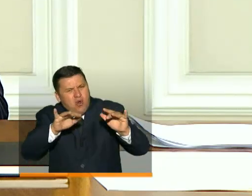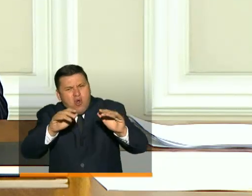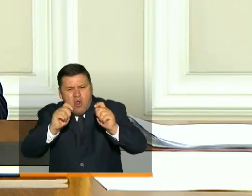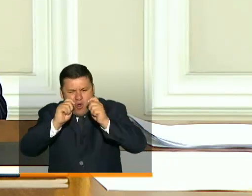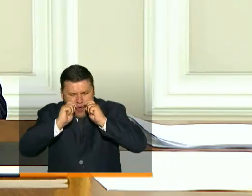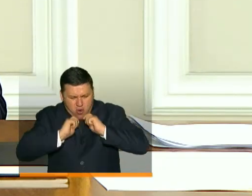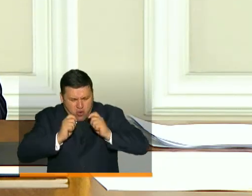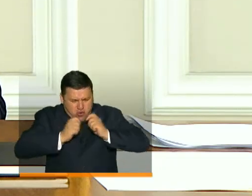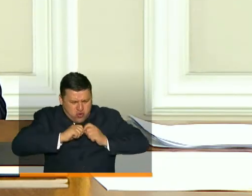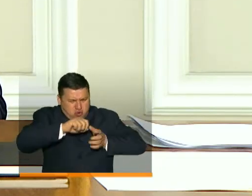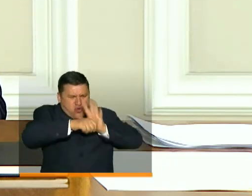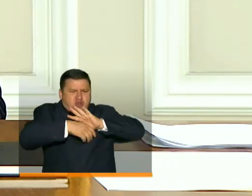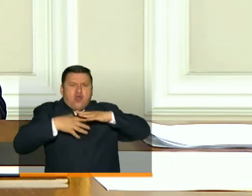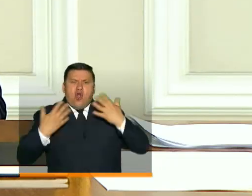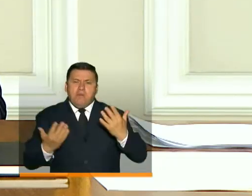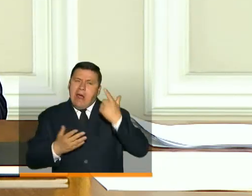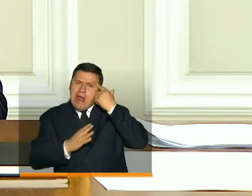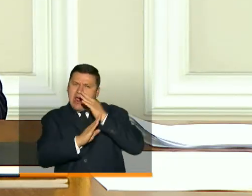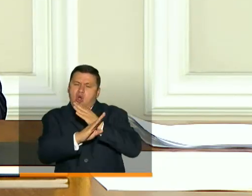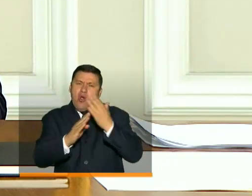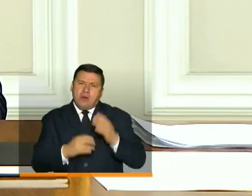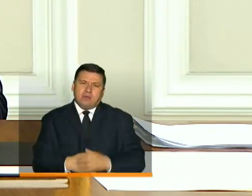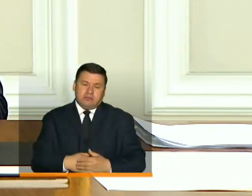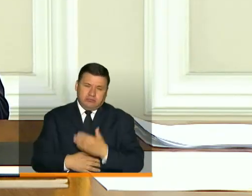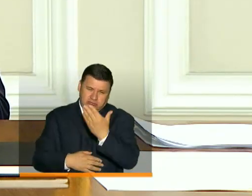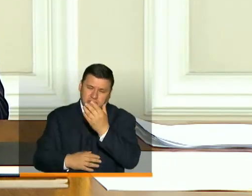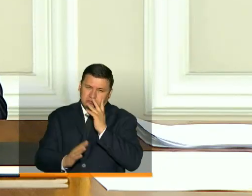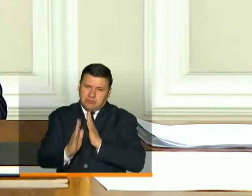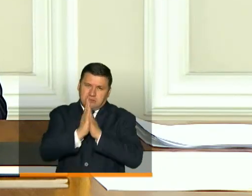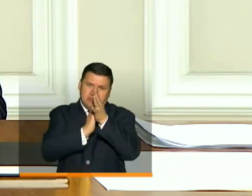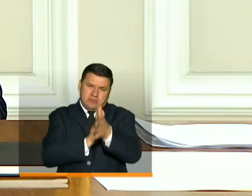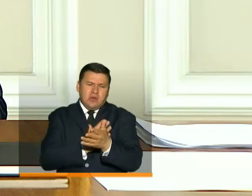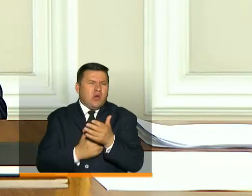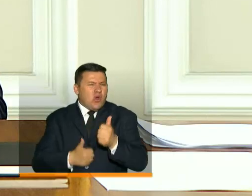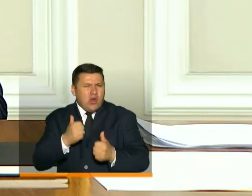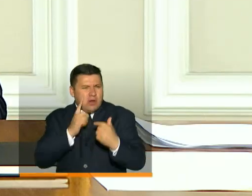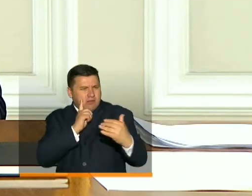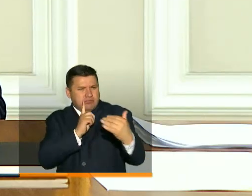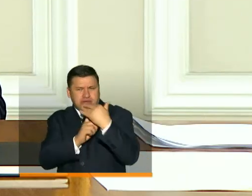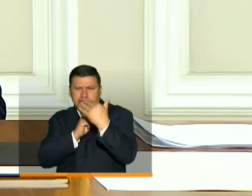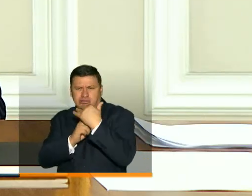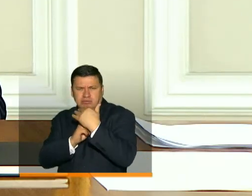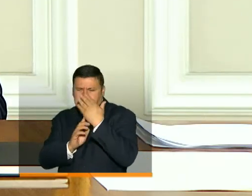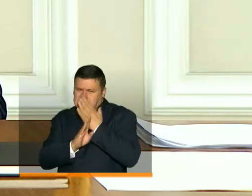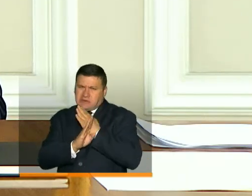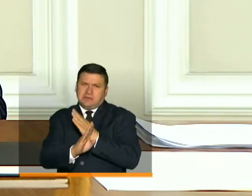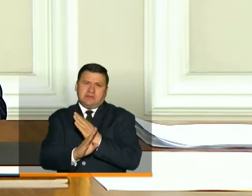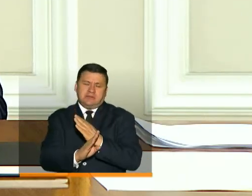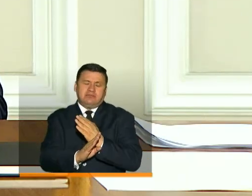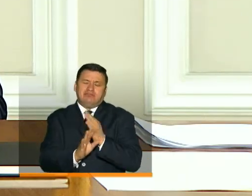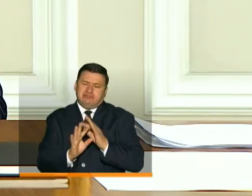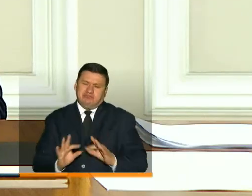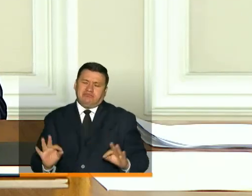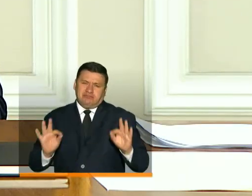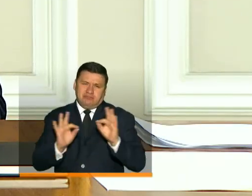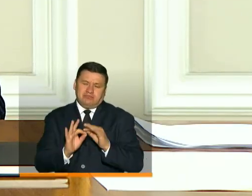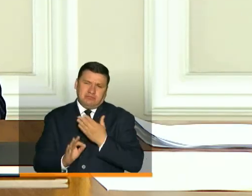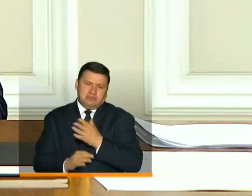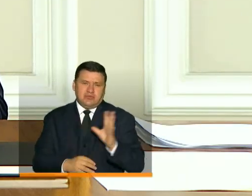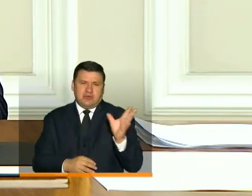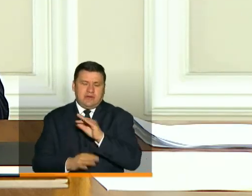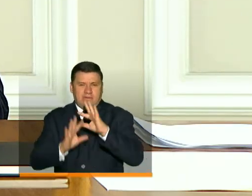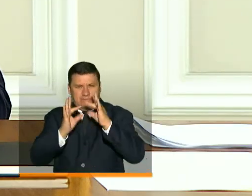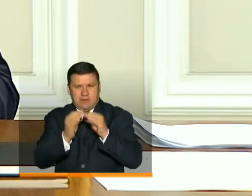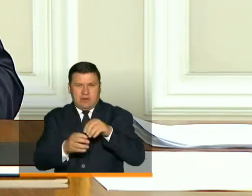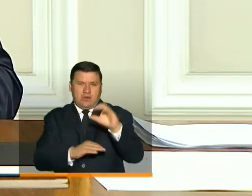COVID-19 y cómo podemos prevenirlo. Por eso este mensaje de cuáles son los riesgos que se pueden prevenir es también fundamental para todas